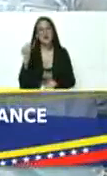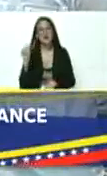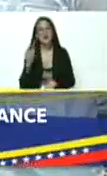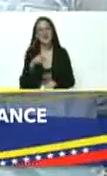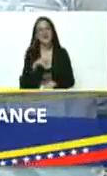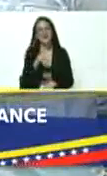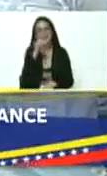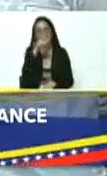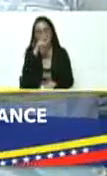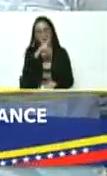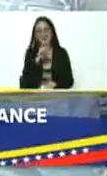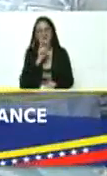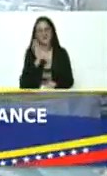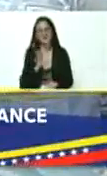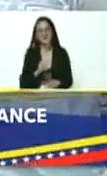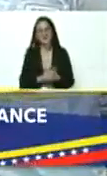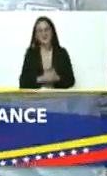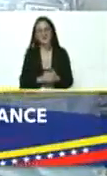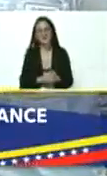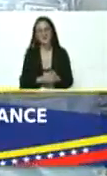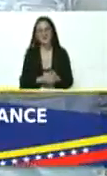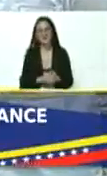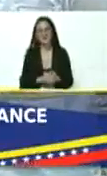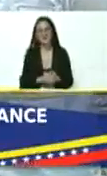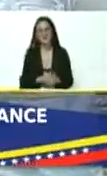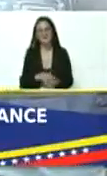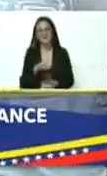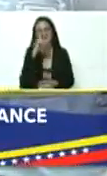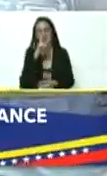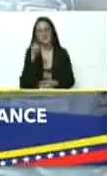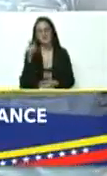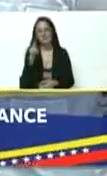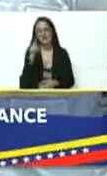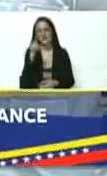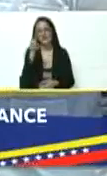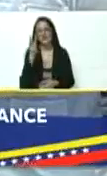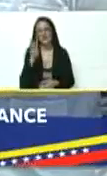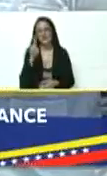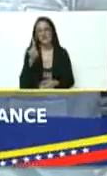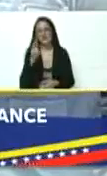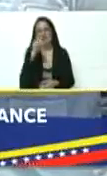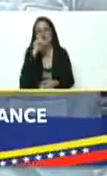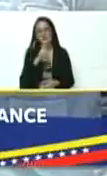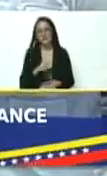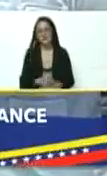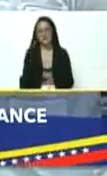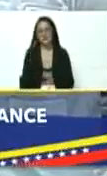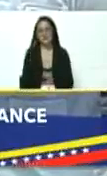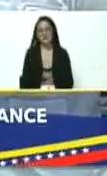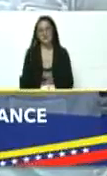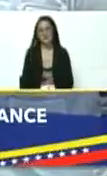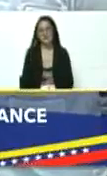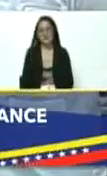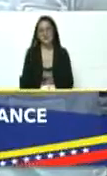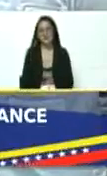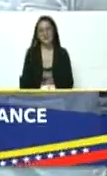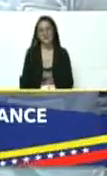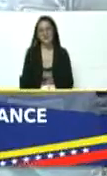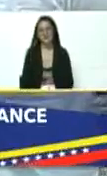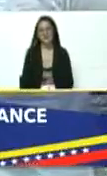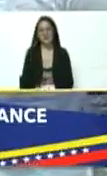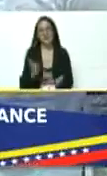De Santiago de Cuba, ¿qué edad tienes tú, Yaciel? 31 años. 31 años. ¿Estudiaste medicina